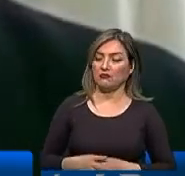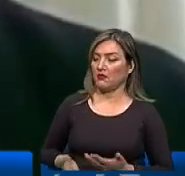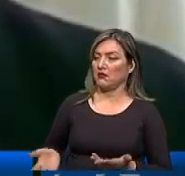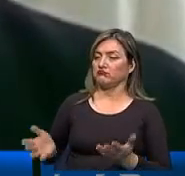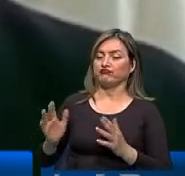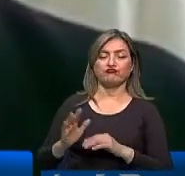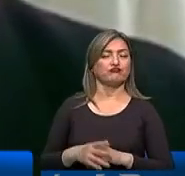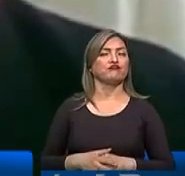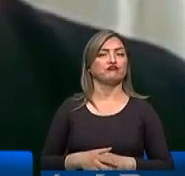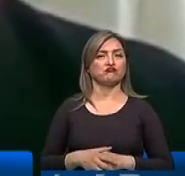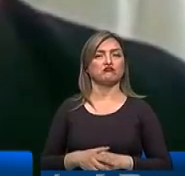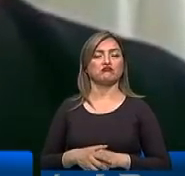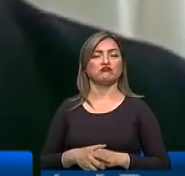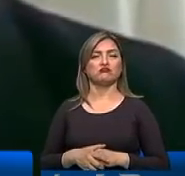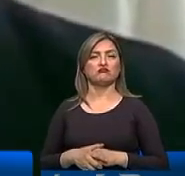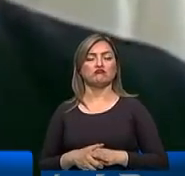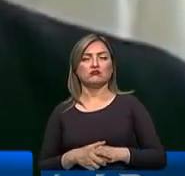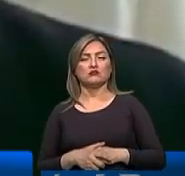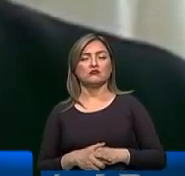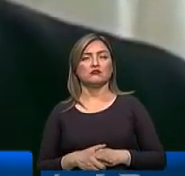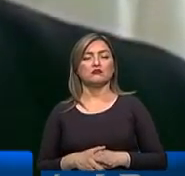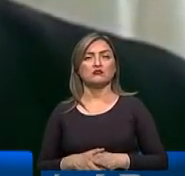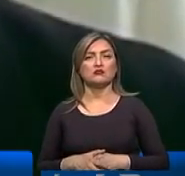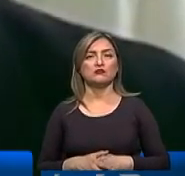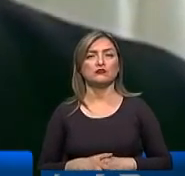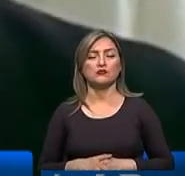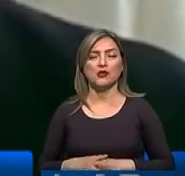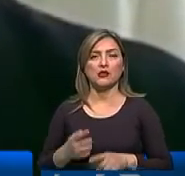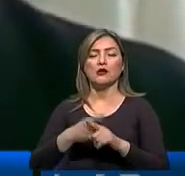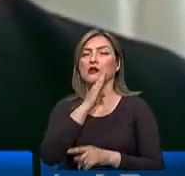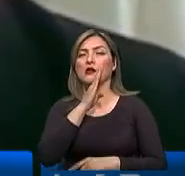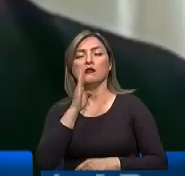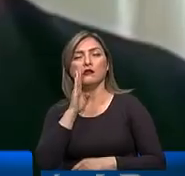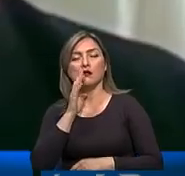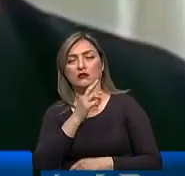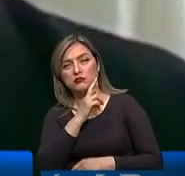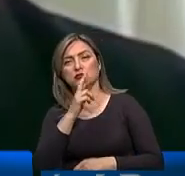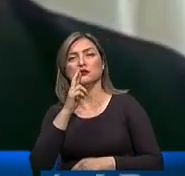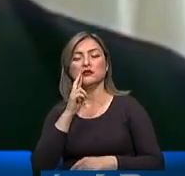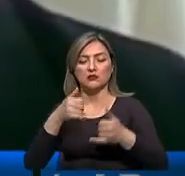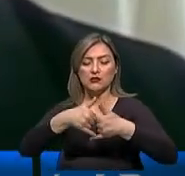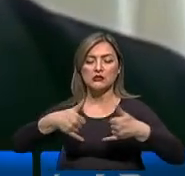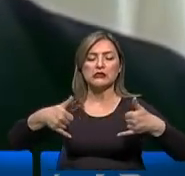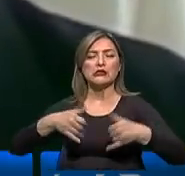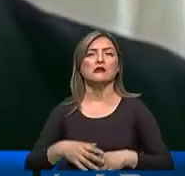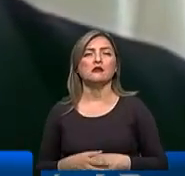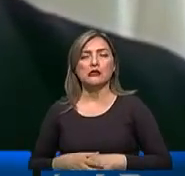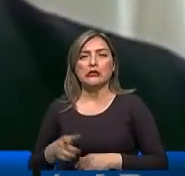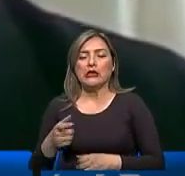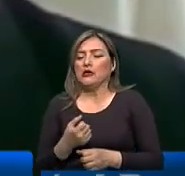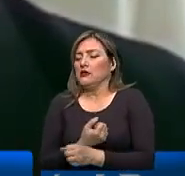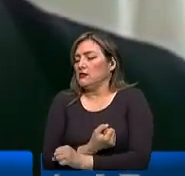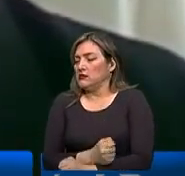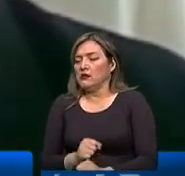de las calzadas, a veces de los bares, restaurantes, almacenes, y eso